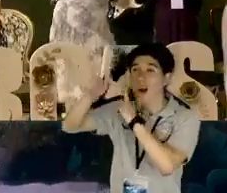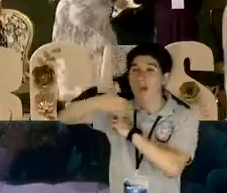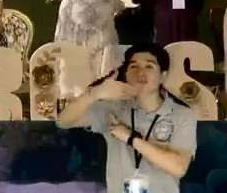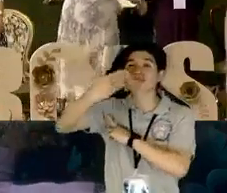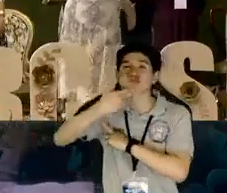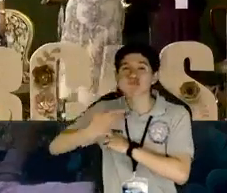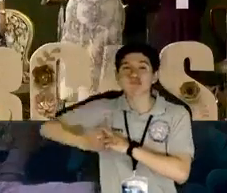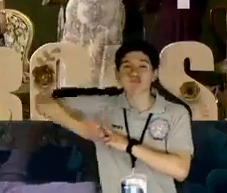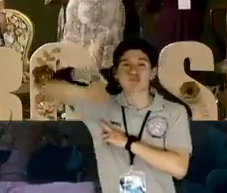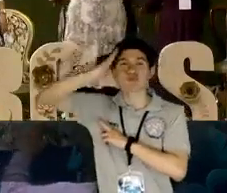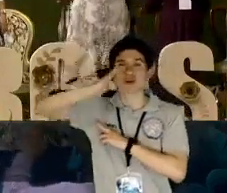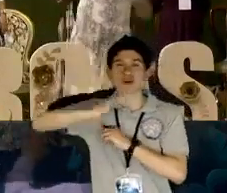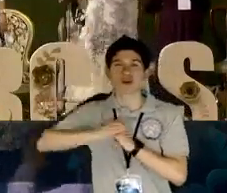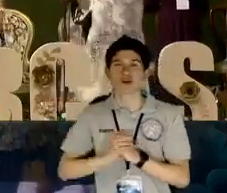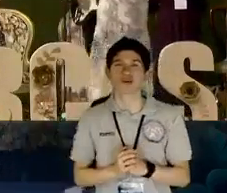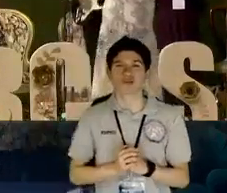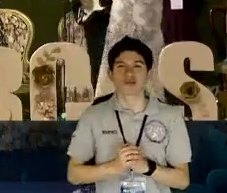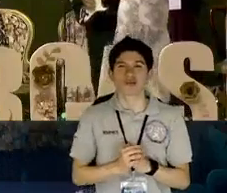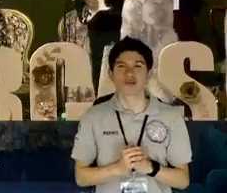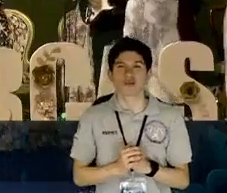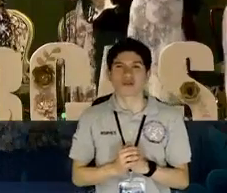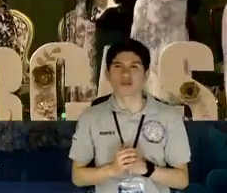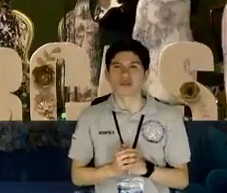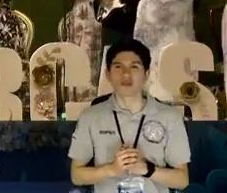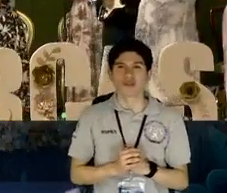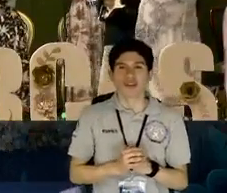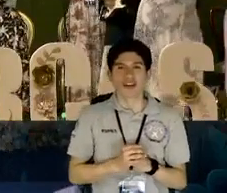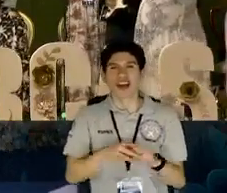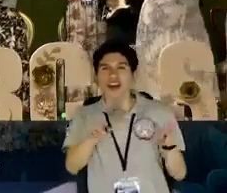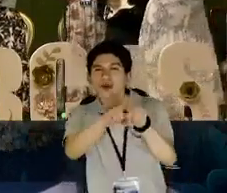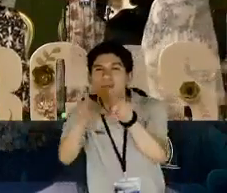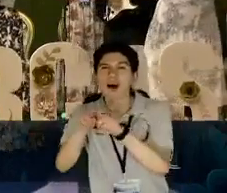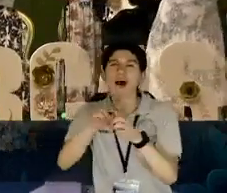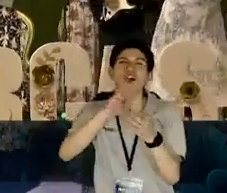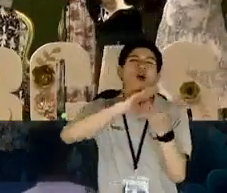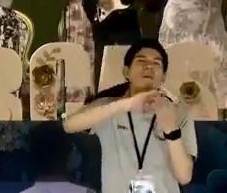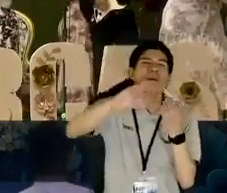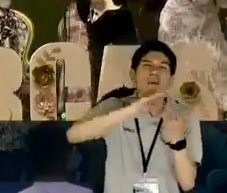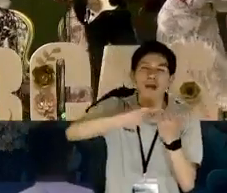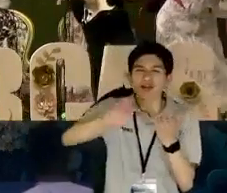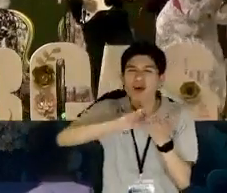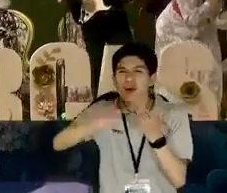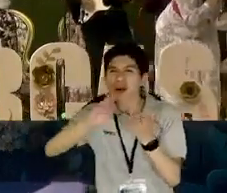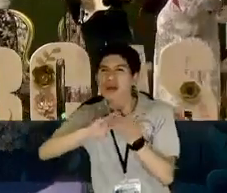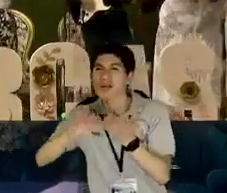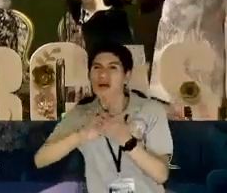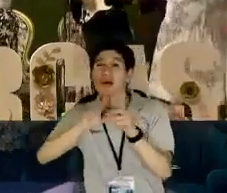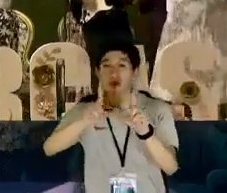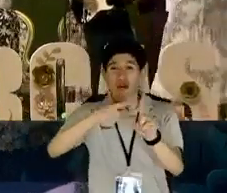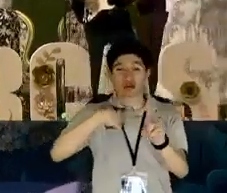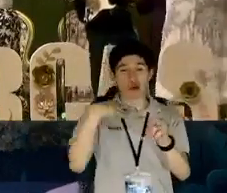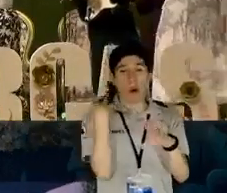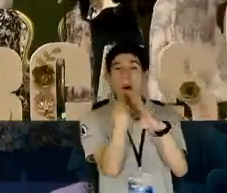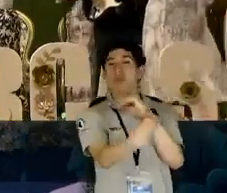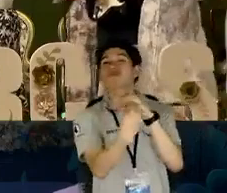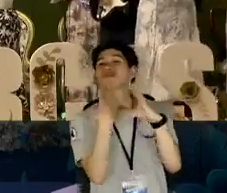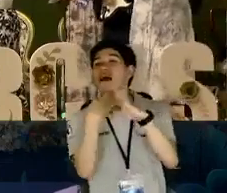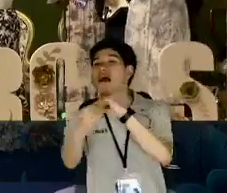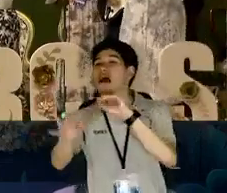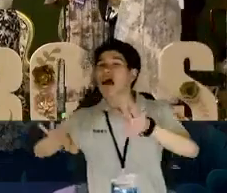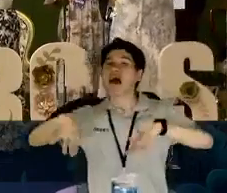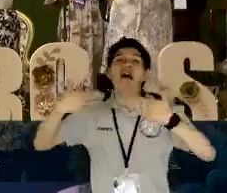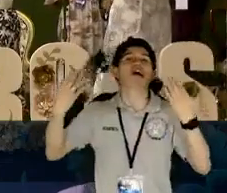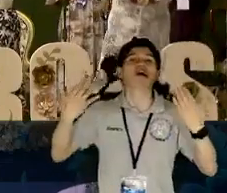bueno. O sea, hermano, perdóneme, pero ¿cómo me voy a ir? O sea,